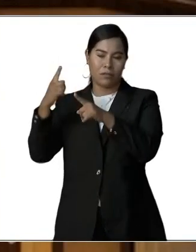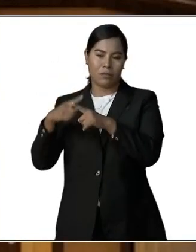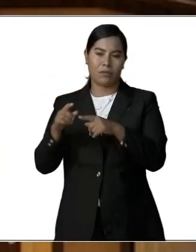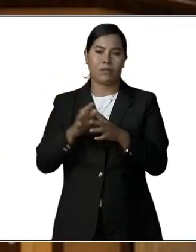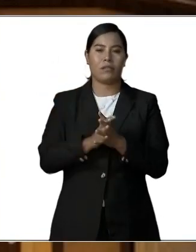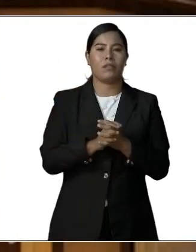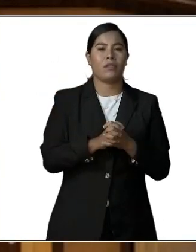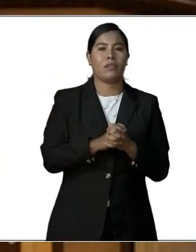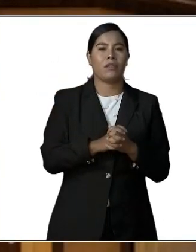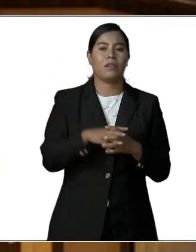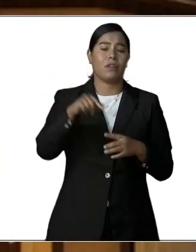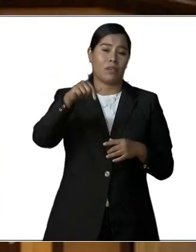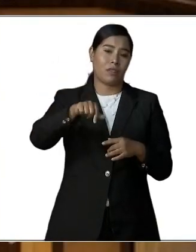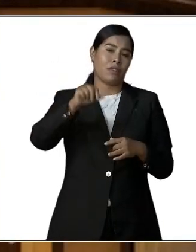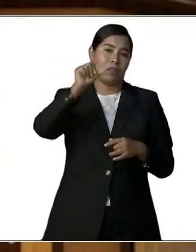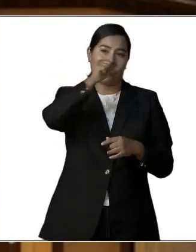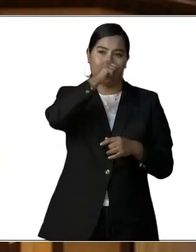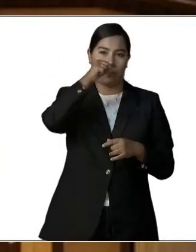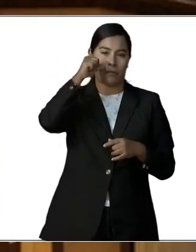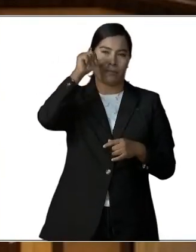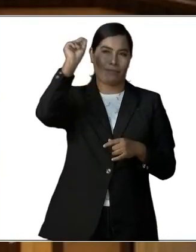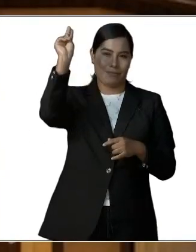pues buscamos atenderlos de la mejor manera.